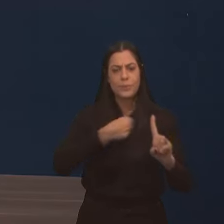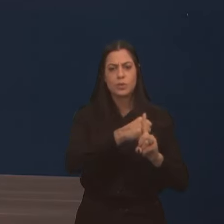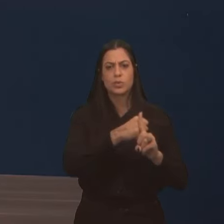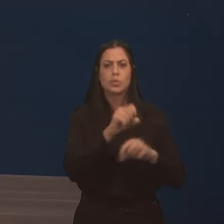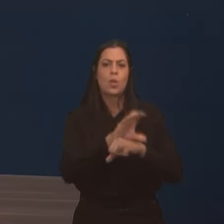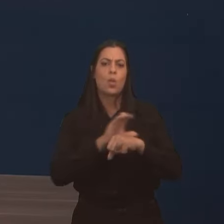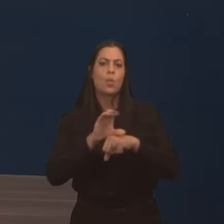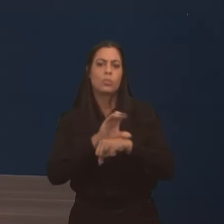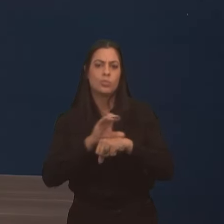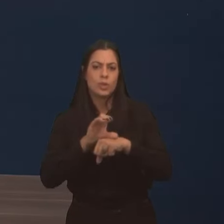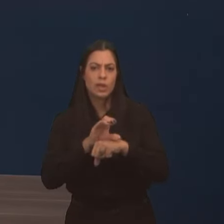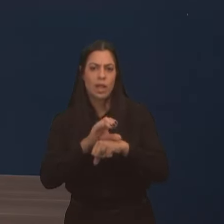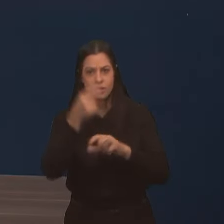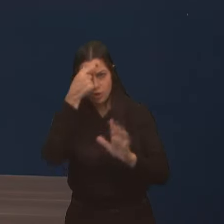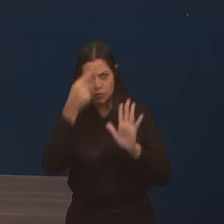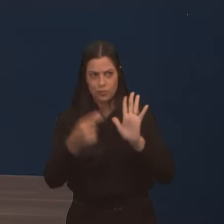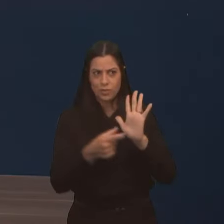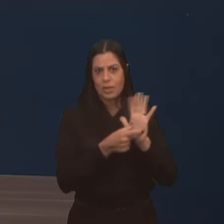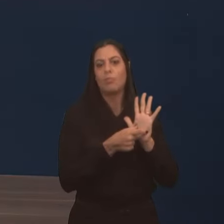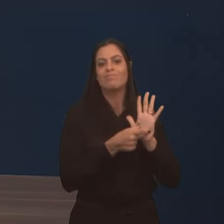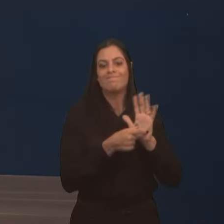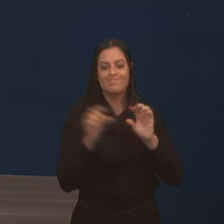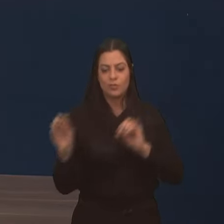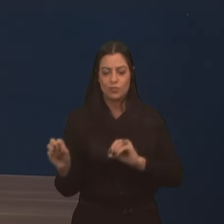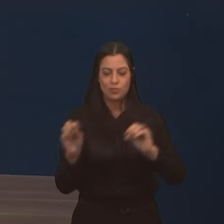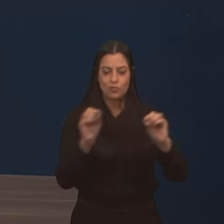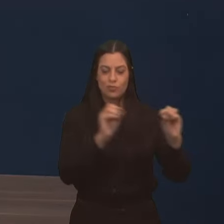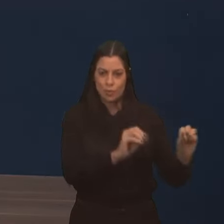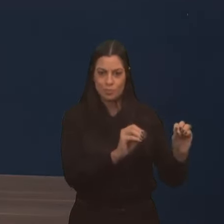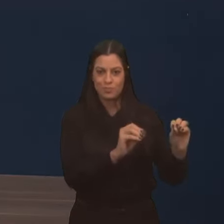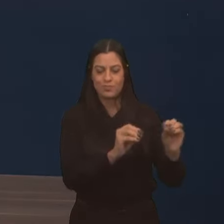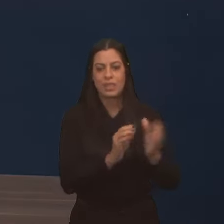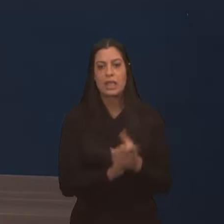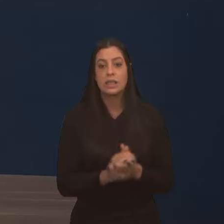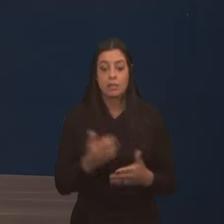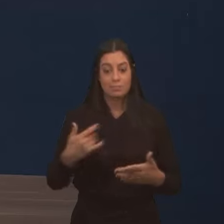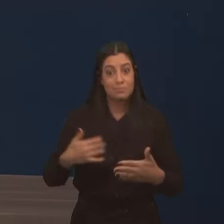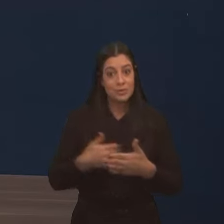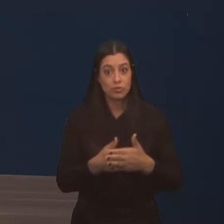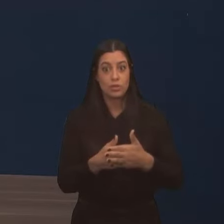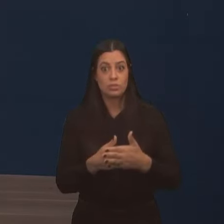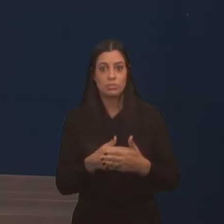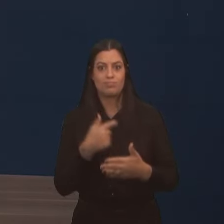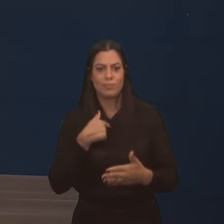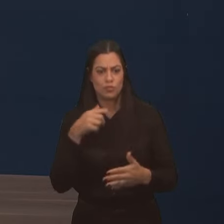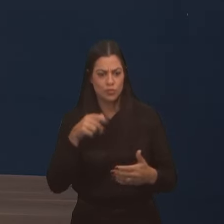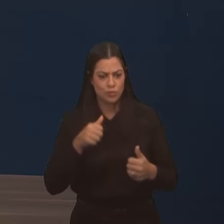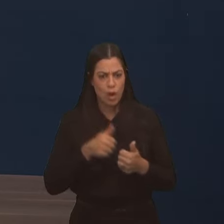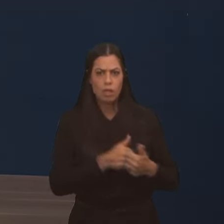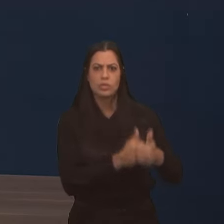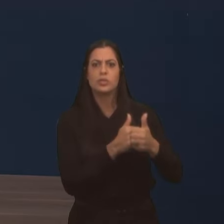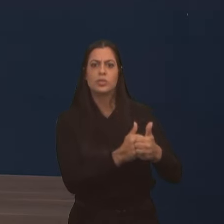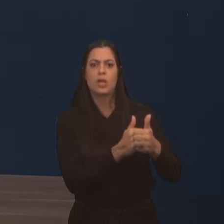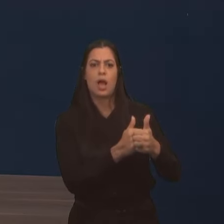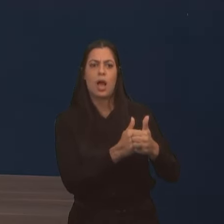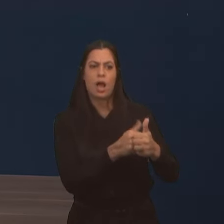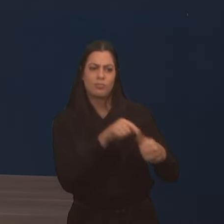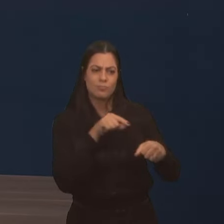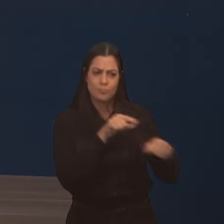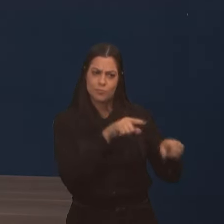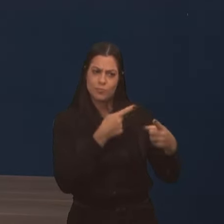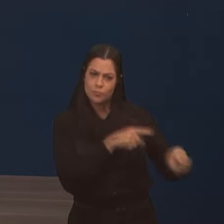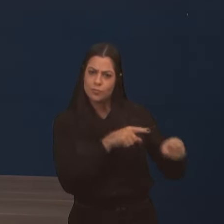los impactos del constitucionalismo en la inteligencia artificial. Y ahí yo sé que esa es la orientación, el título es